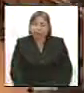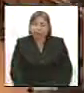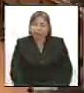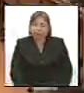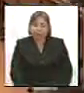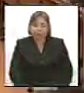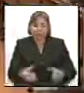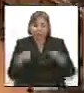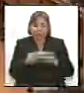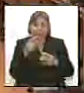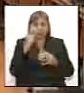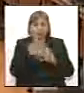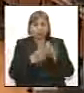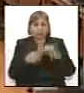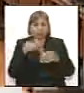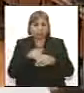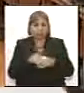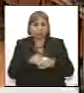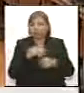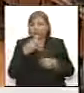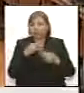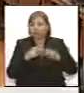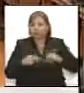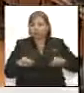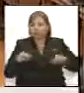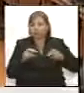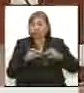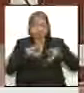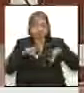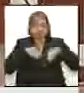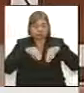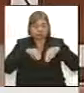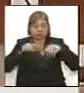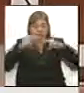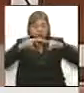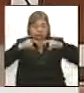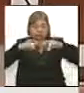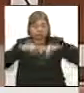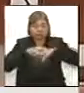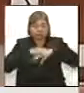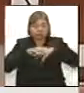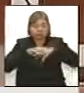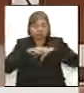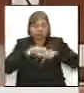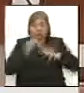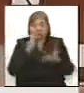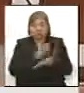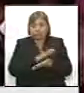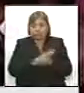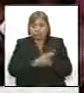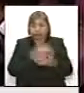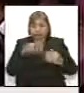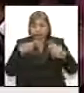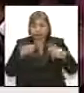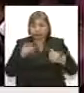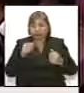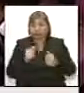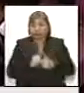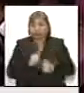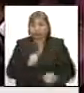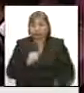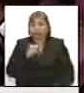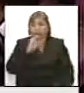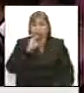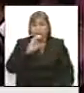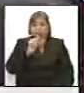Por unanimidad, la Comisión de Ética Parlamentaria aprobó iniciar investigación preliminar de oficio en contra de los congresistas